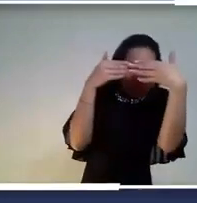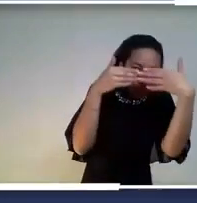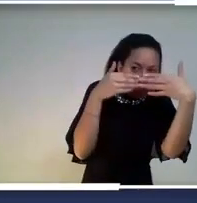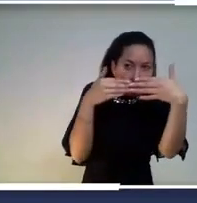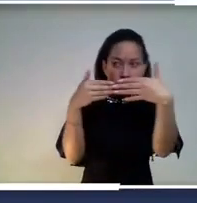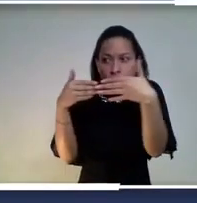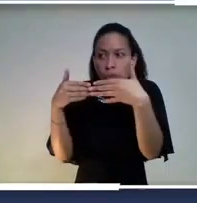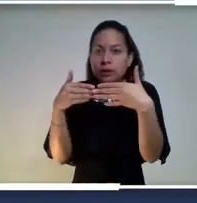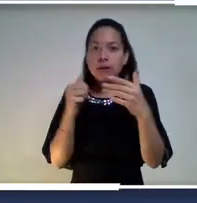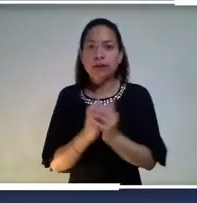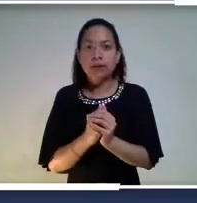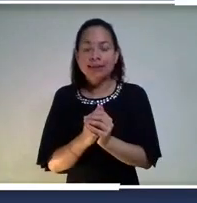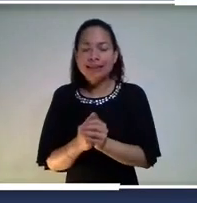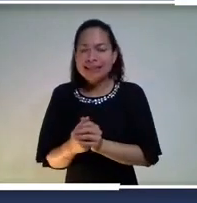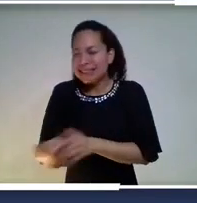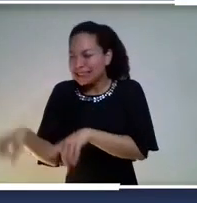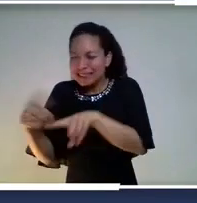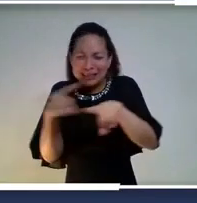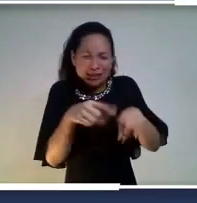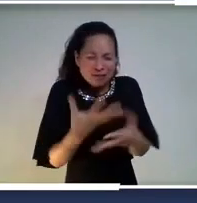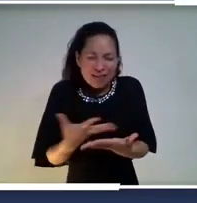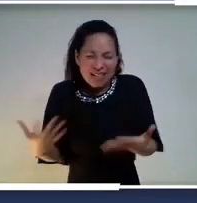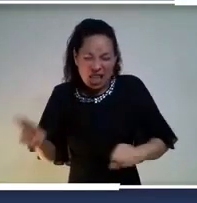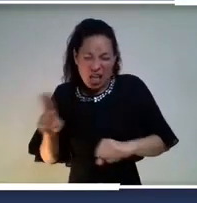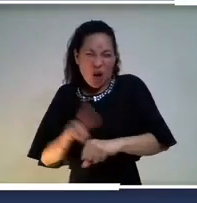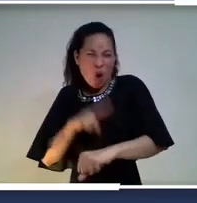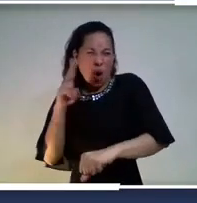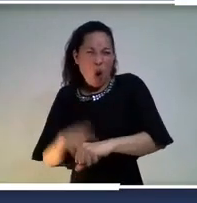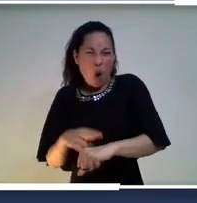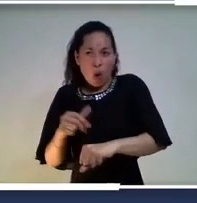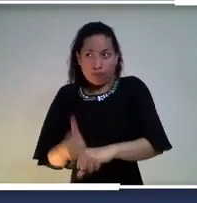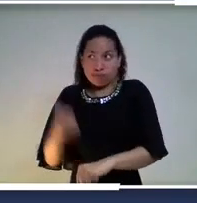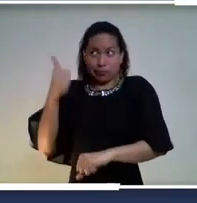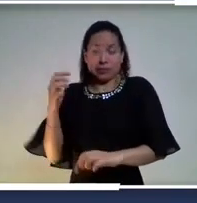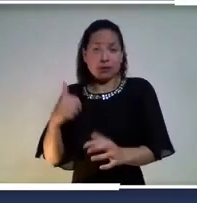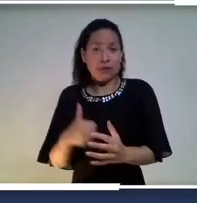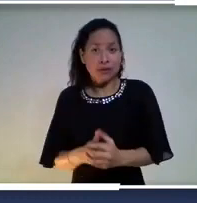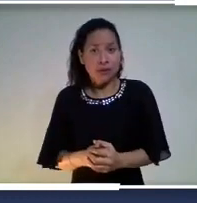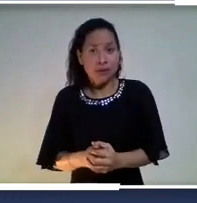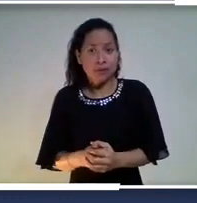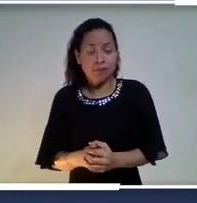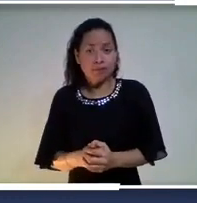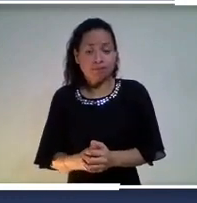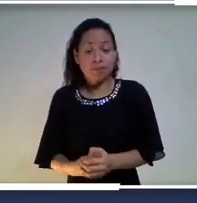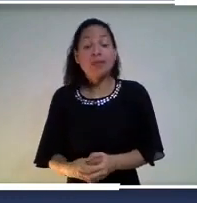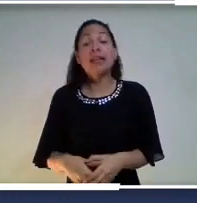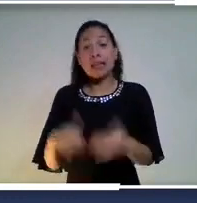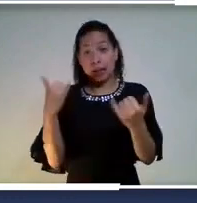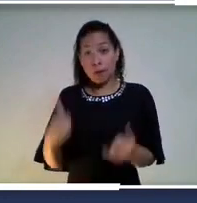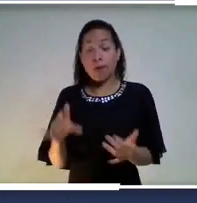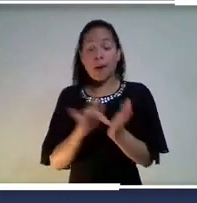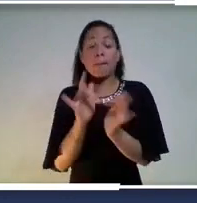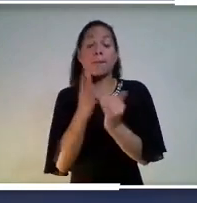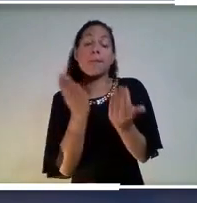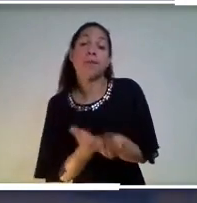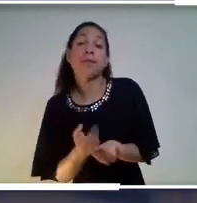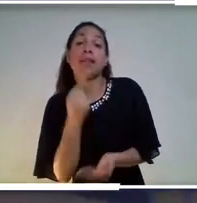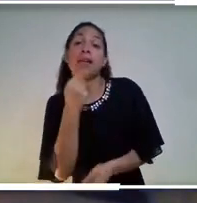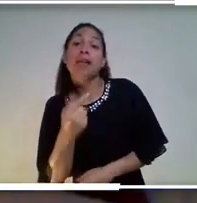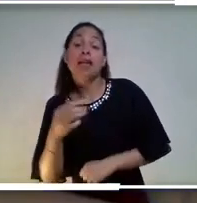job job 1414 si el hombre muriera volverá a vivir